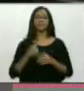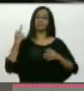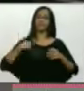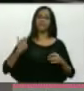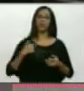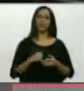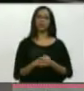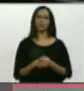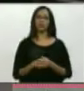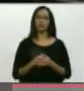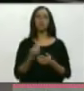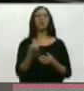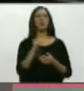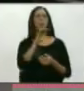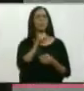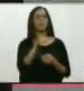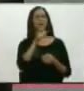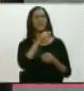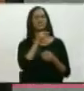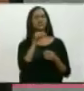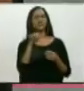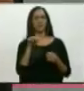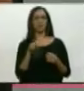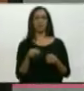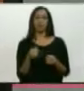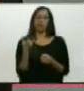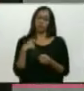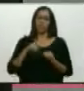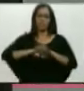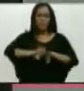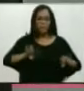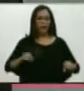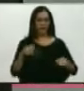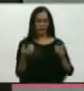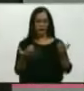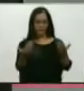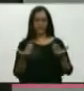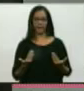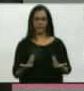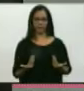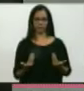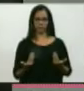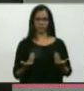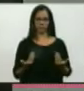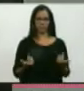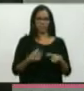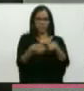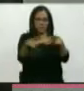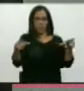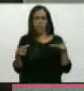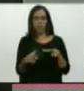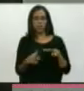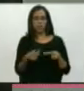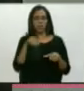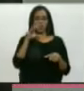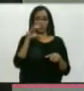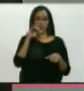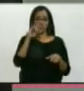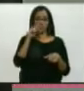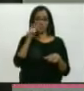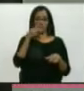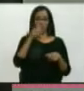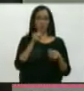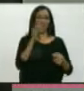tienes... anda a comprarme un kilo de azúcar. Negra, pero es que tú tienes que discriminar. Ajá, ven acá. ¿Pero qué ¿En es qué esto? Caso? Caso Cico. ¿A este